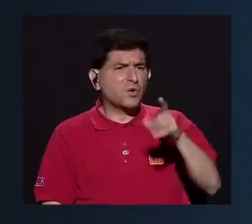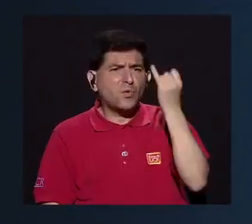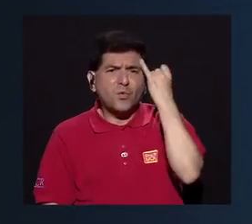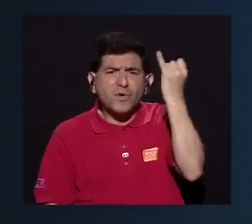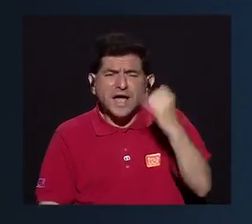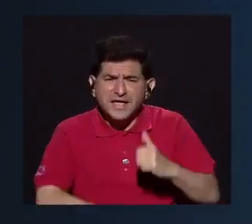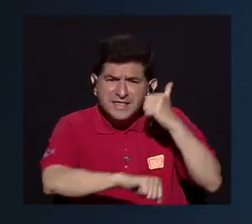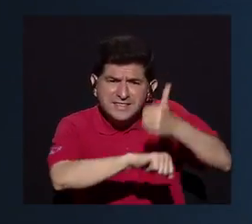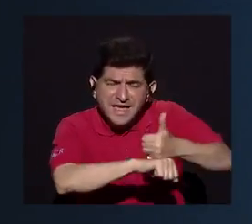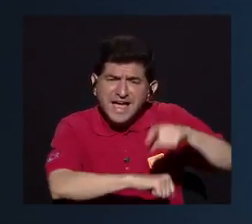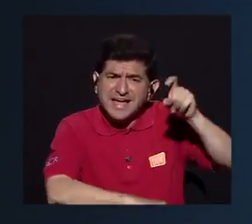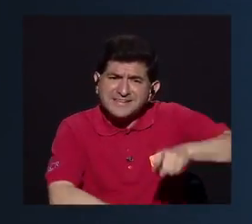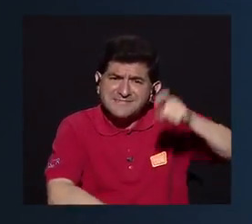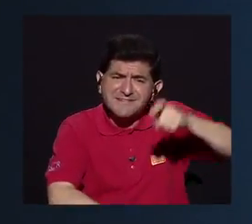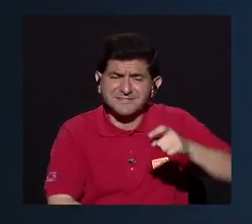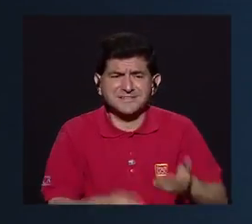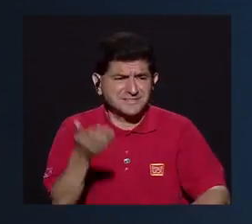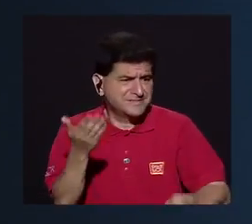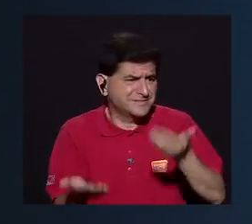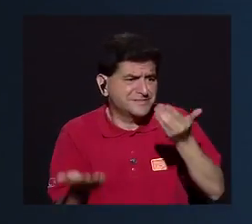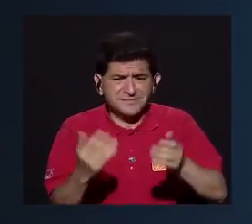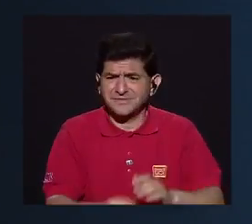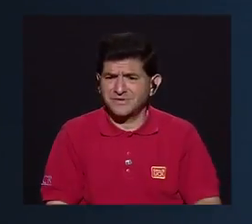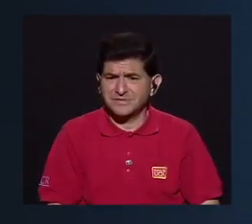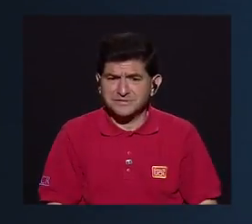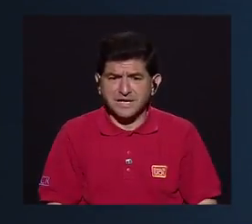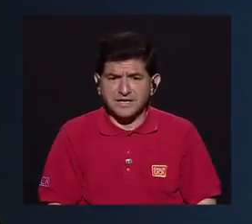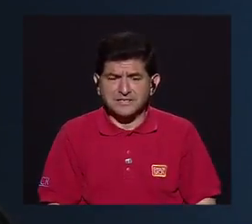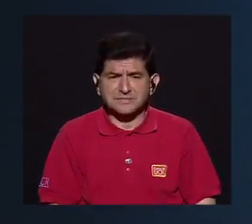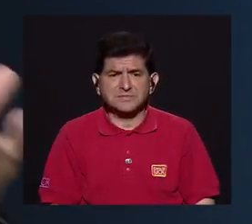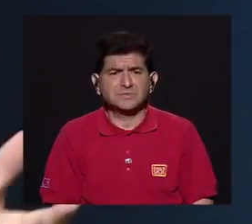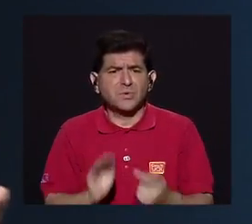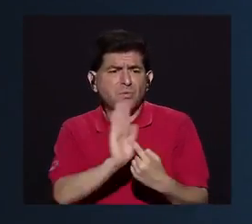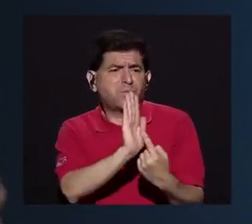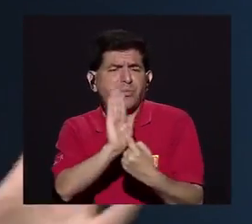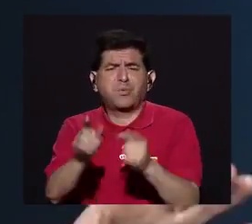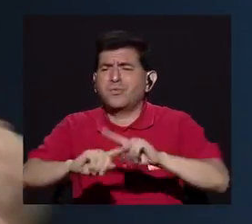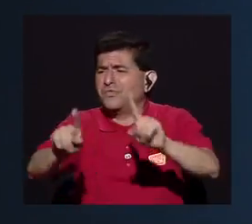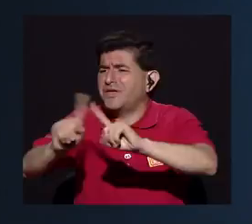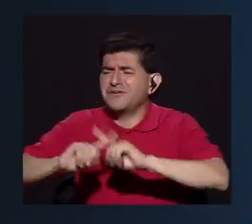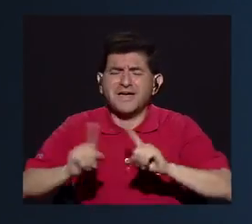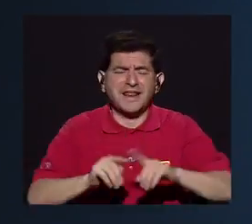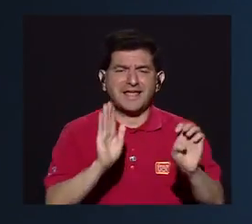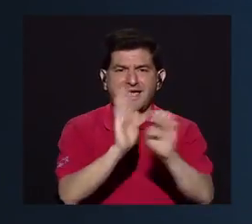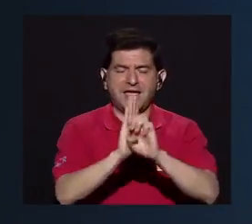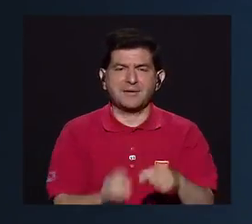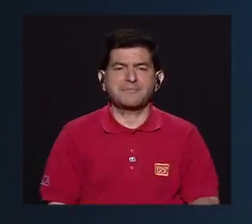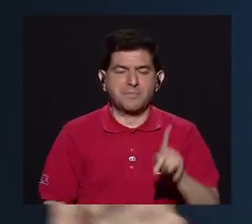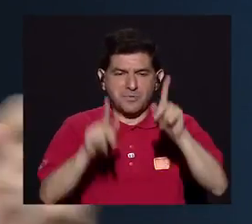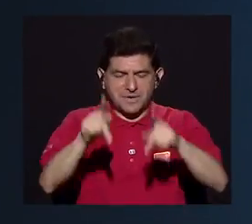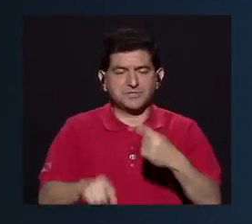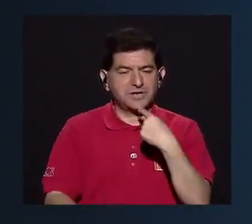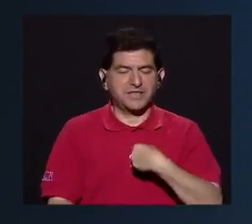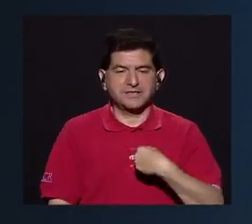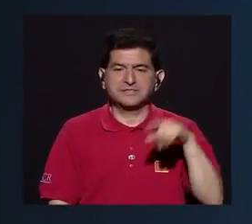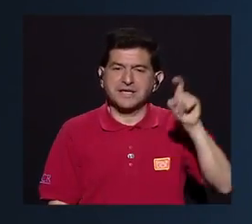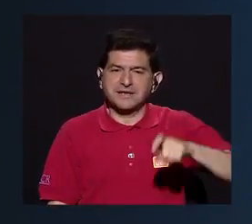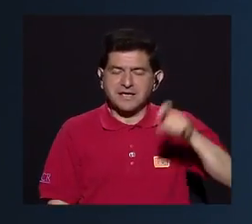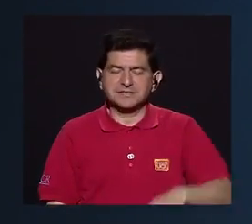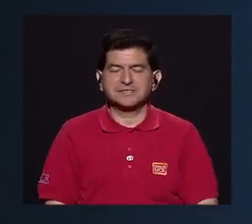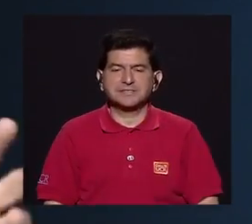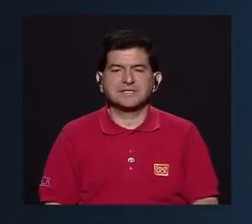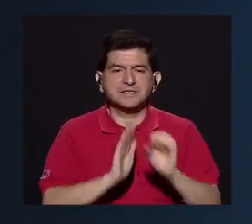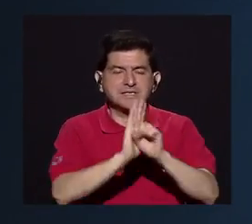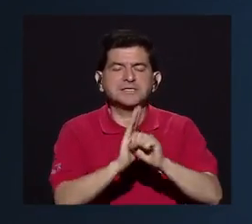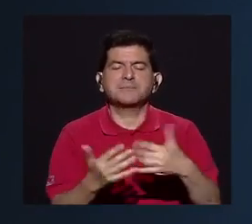una idea he tenido que, digamos que exponer muchas. Uh-huh. Voy a poner un ejemplo, llega un cliente y me dice, necesito que me hagas